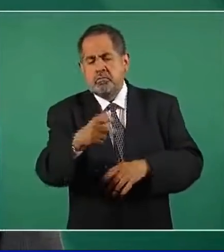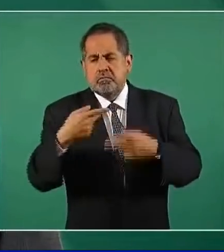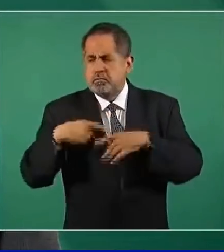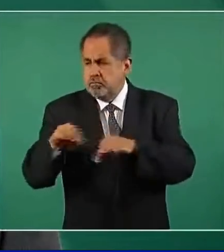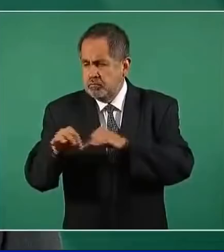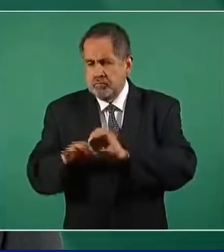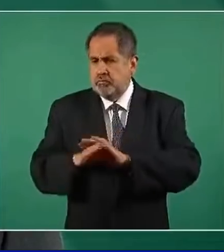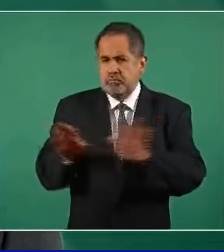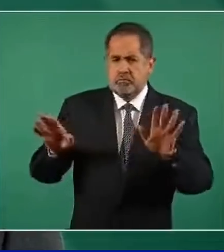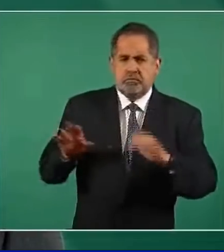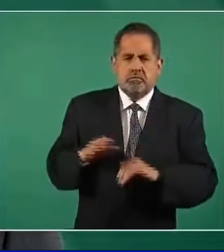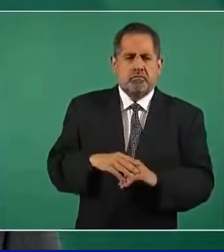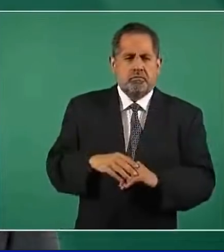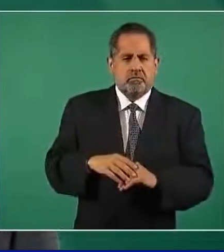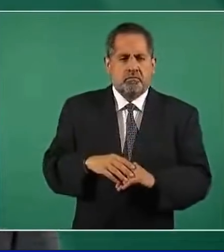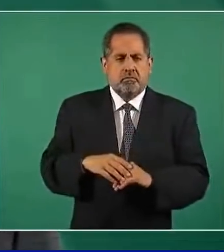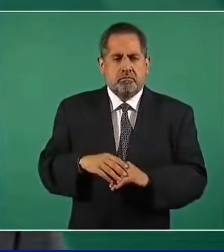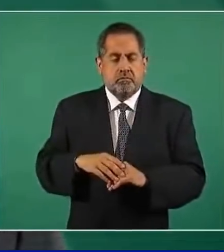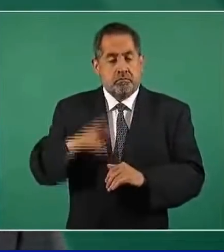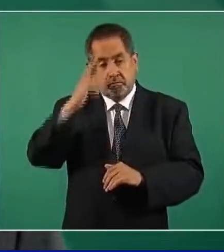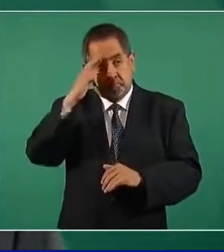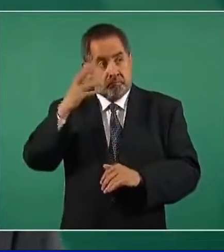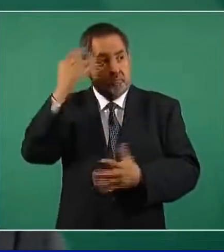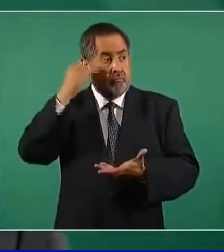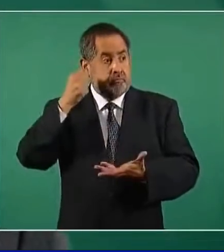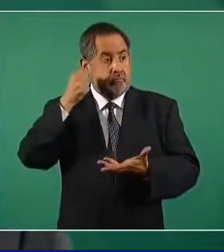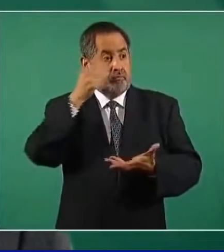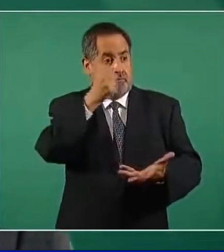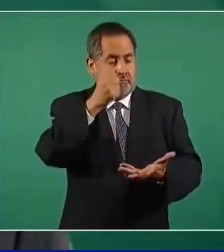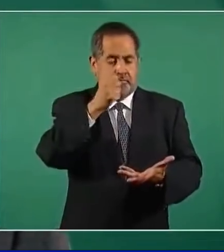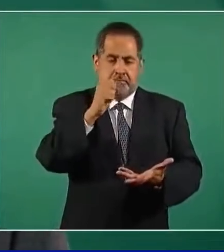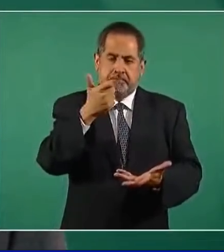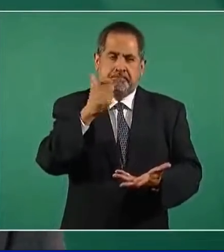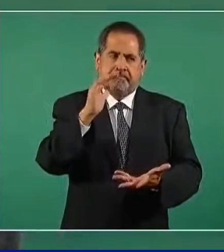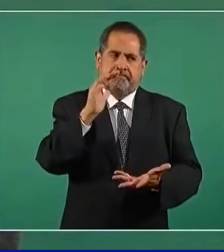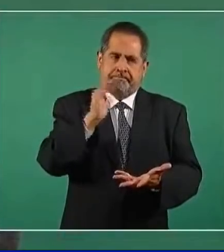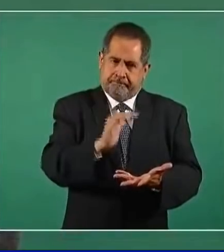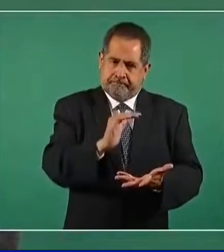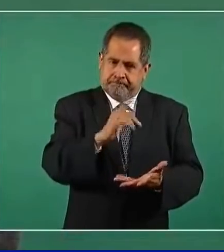porque es con cargo a las participaciones federales.